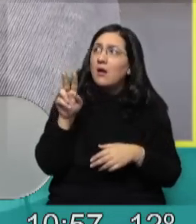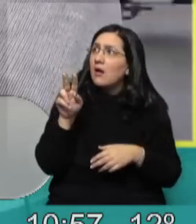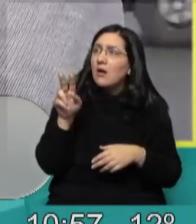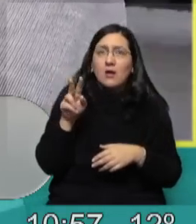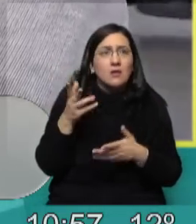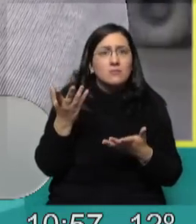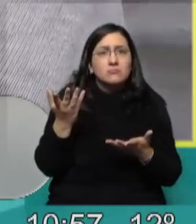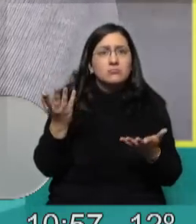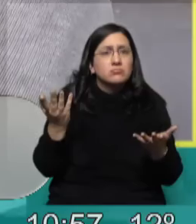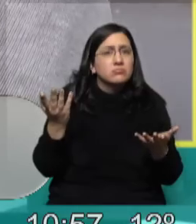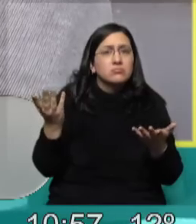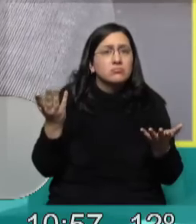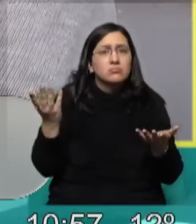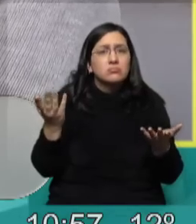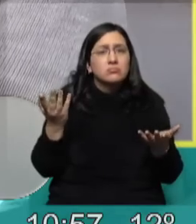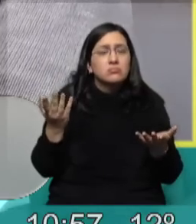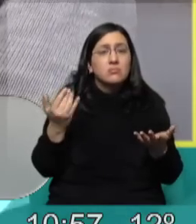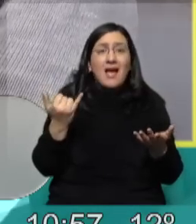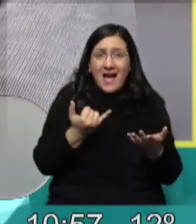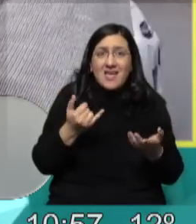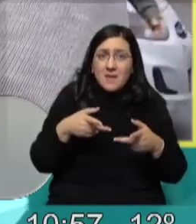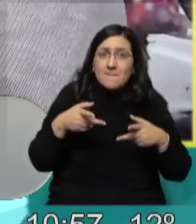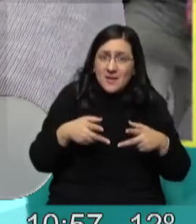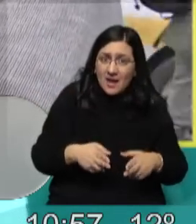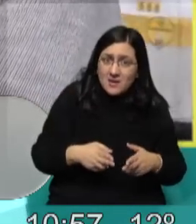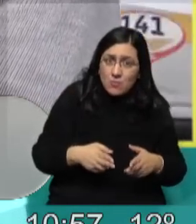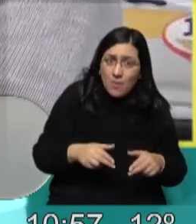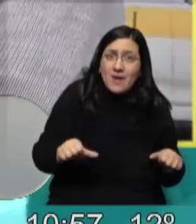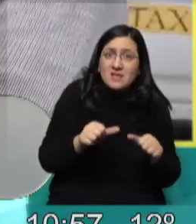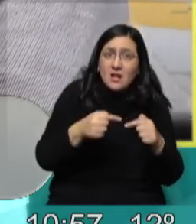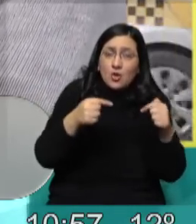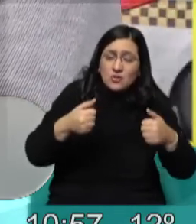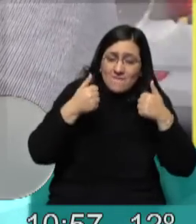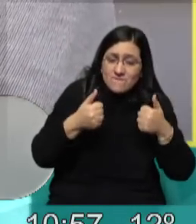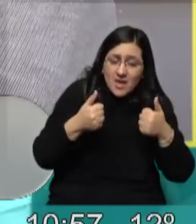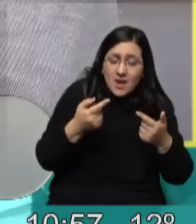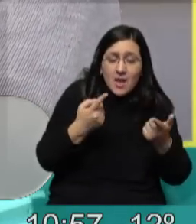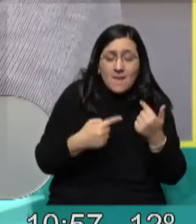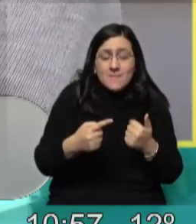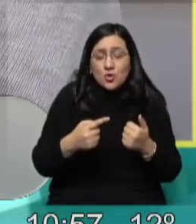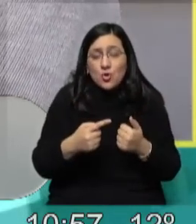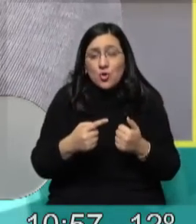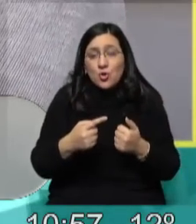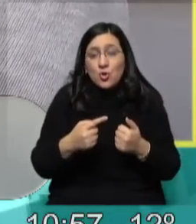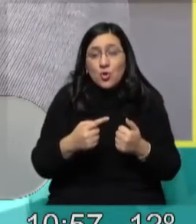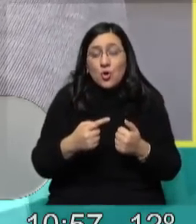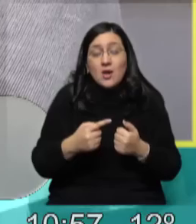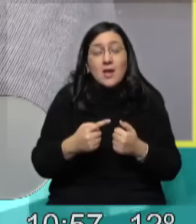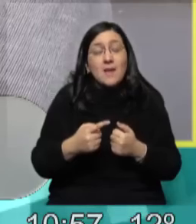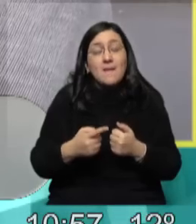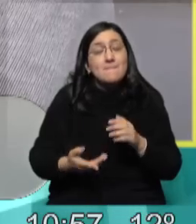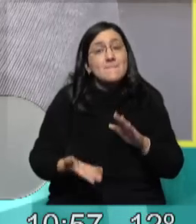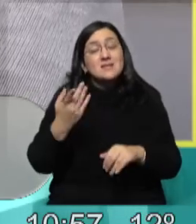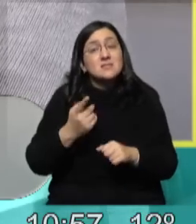¿no? Están los mecanismos, pero no podemos hacer que tengan validez frente a una orden de él, por ejemplo,